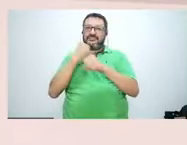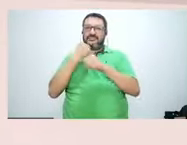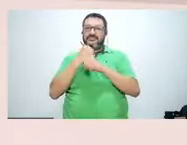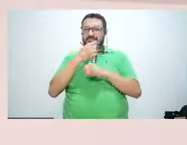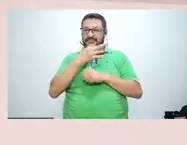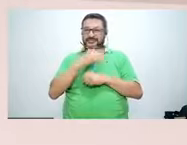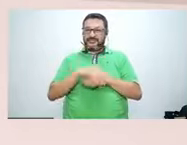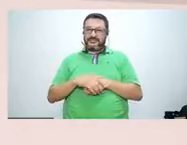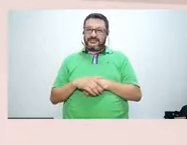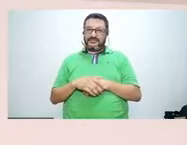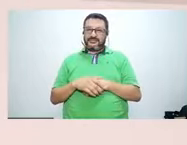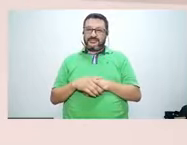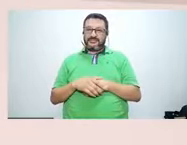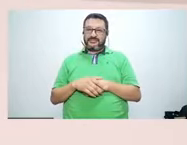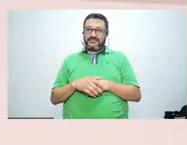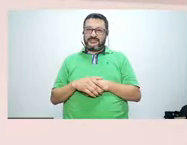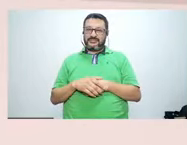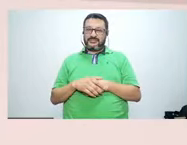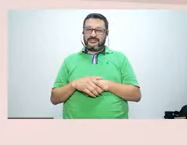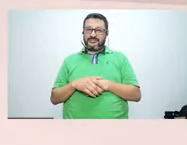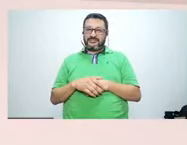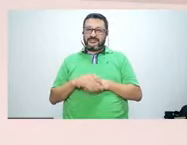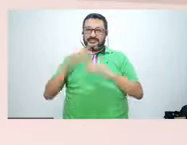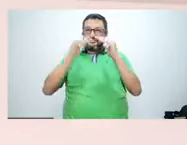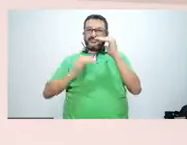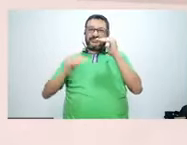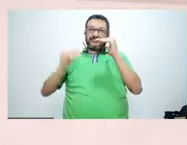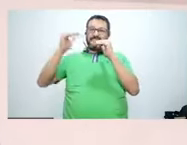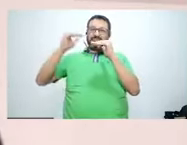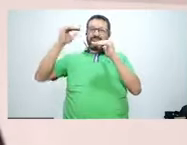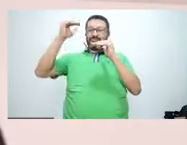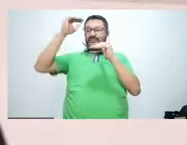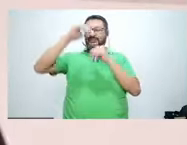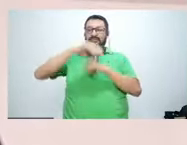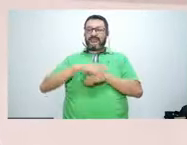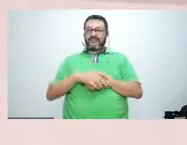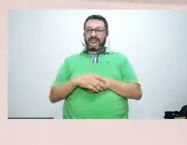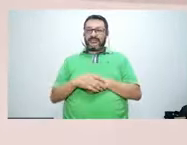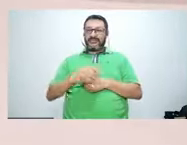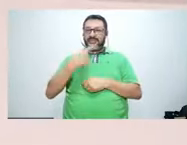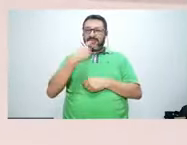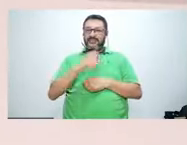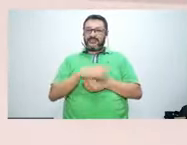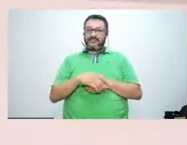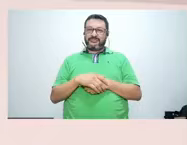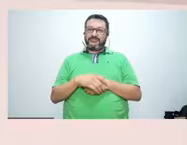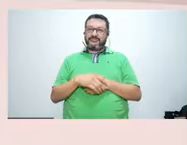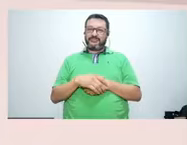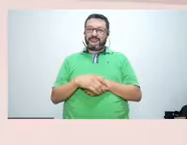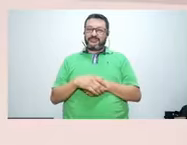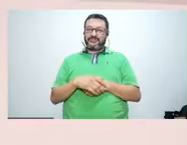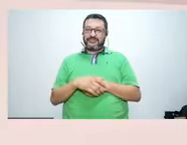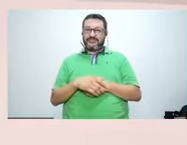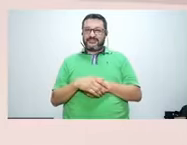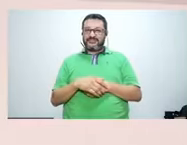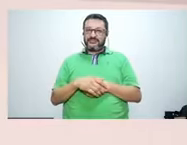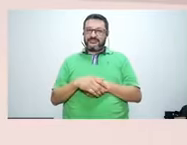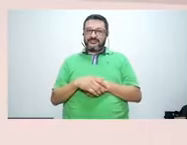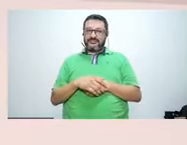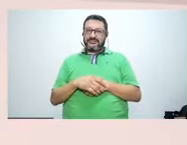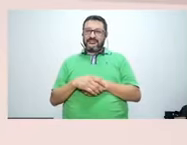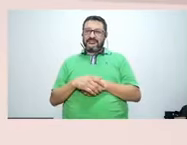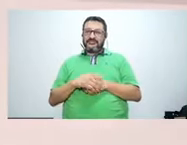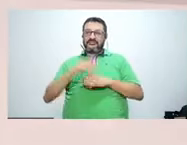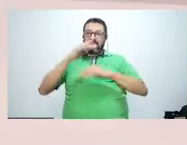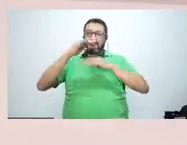coger un nivel alto desde pequeño, es muy difícil que llegues a mayores y tengas resultados. Mira